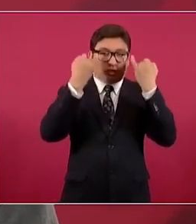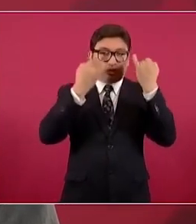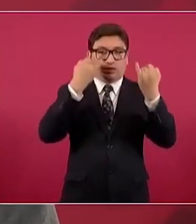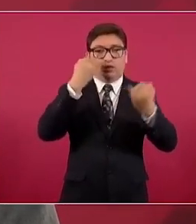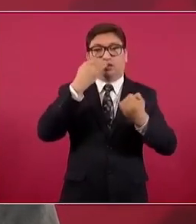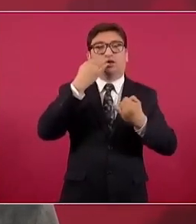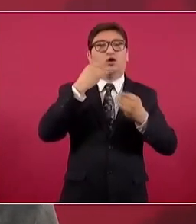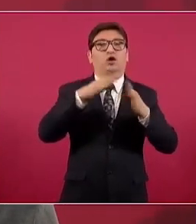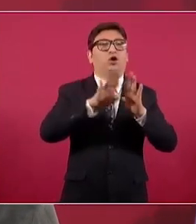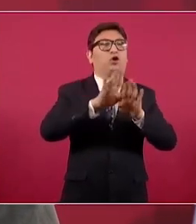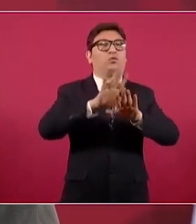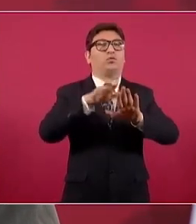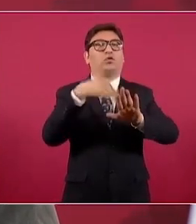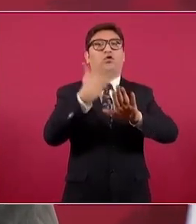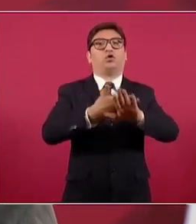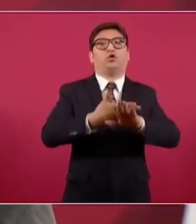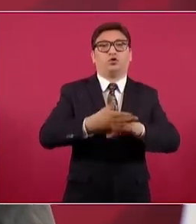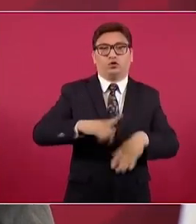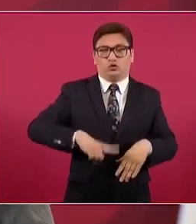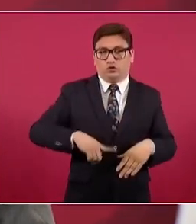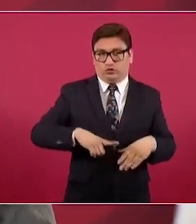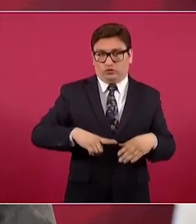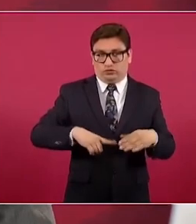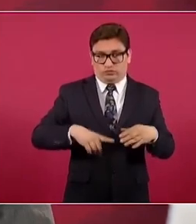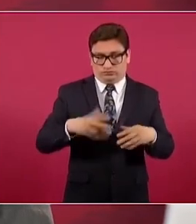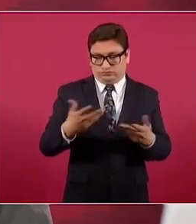opositoras, subversivas.